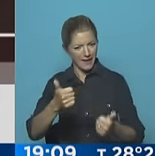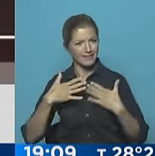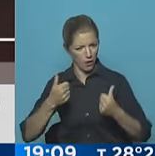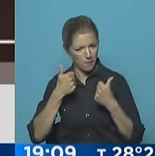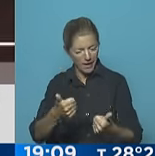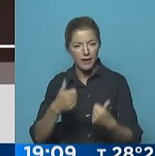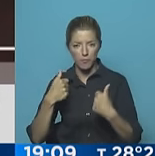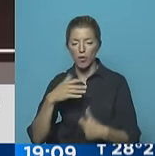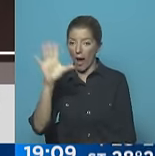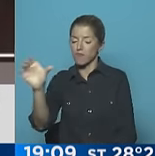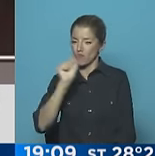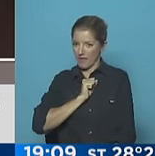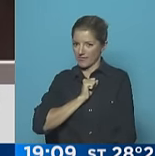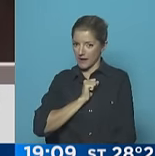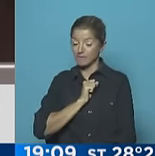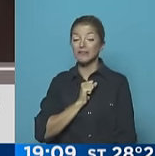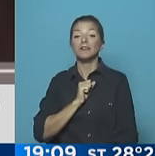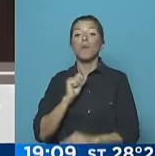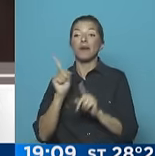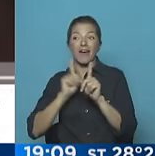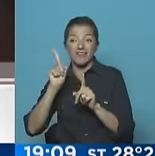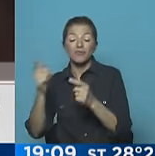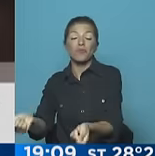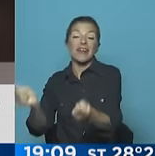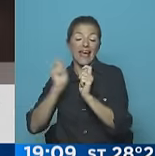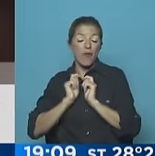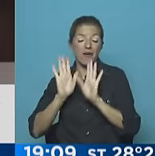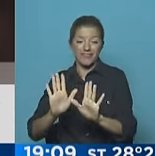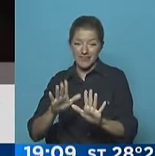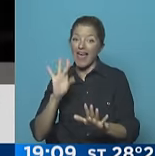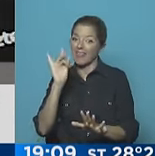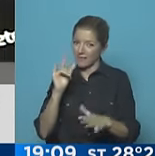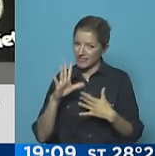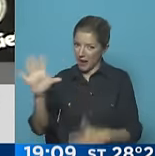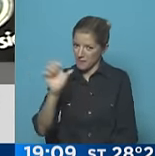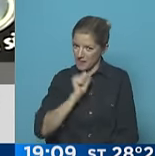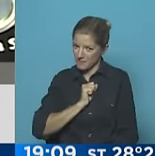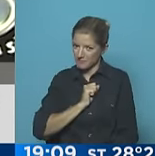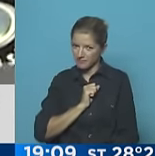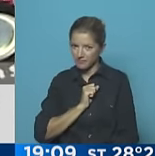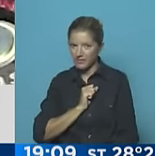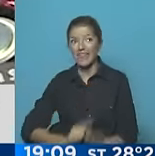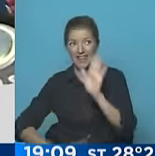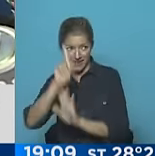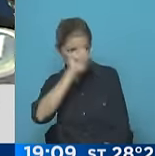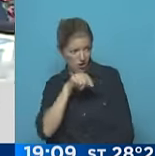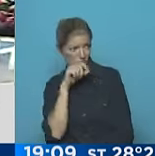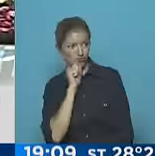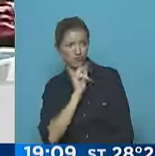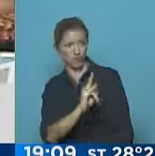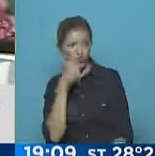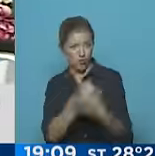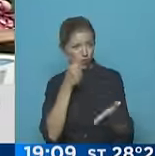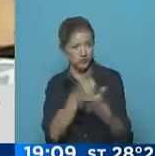soportar. Porque no es fácil recibir semejante regalo de arriba, ¿no? De arriba no, la lucha que hiciste. La